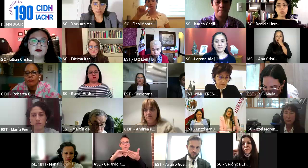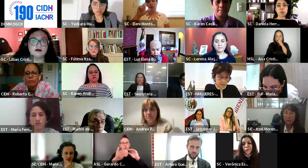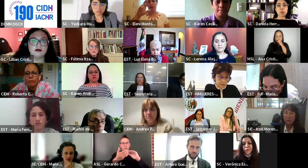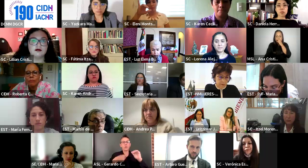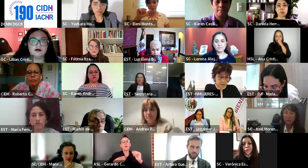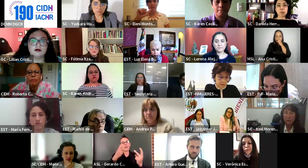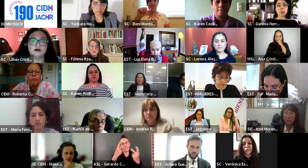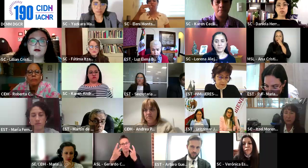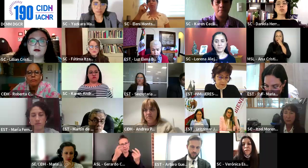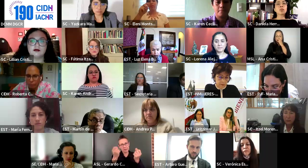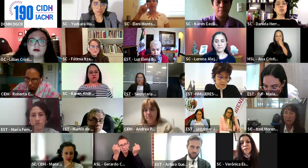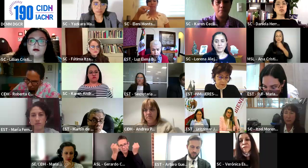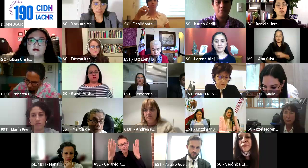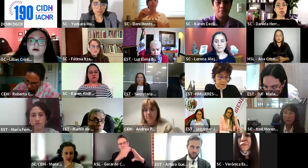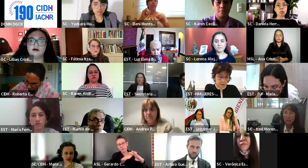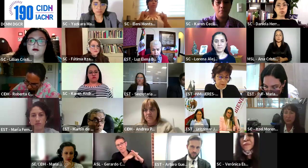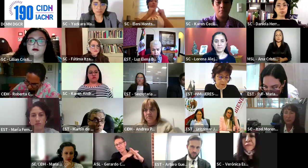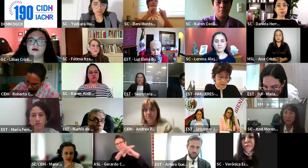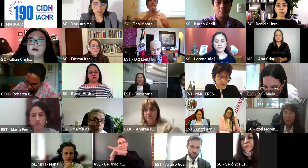las personas sordas.